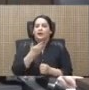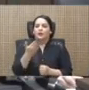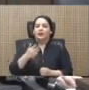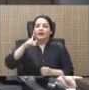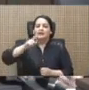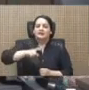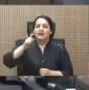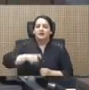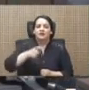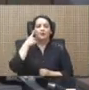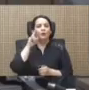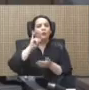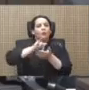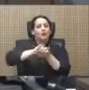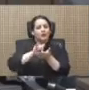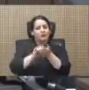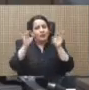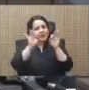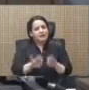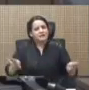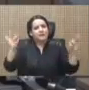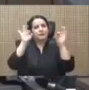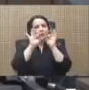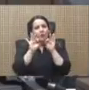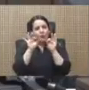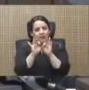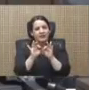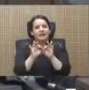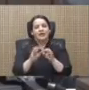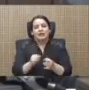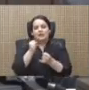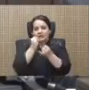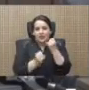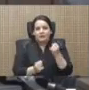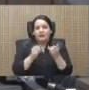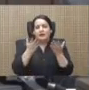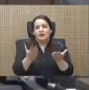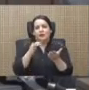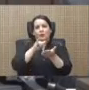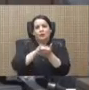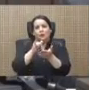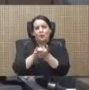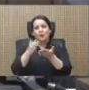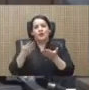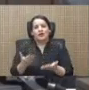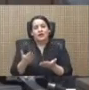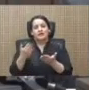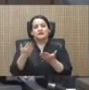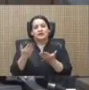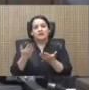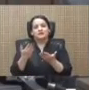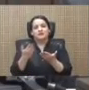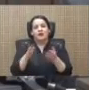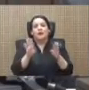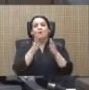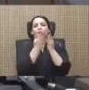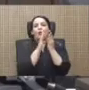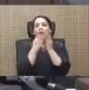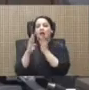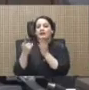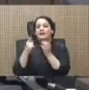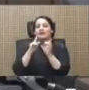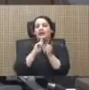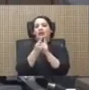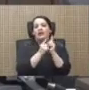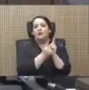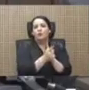necesario. Por eso es importante cerrar estas puertas giratorias y llenar estos